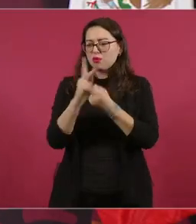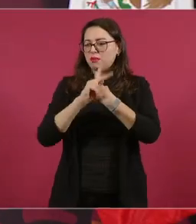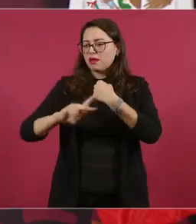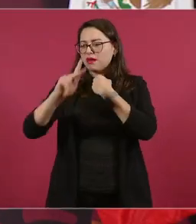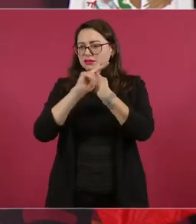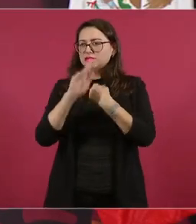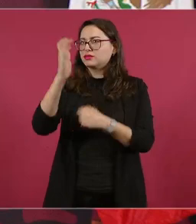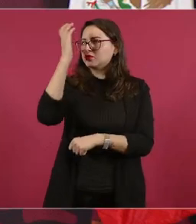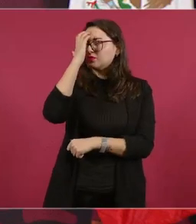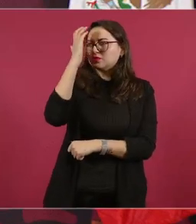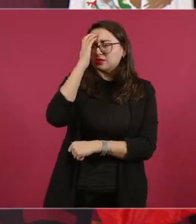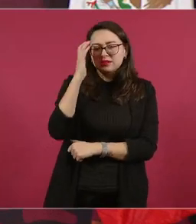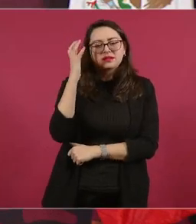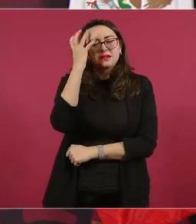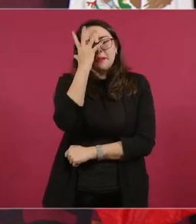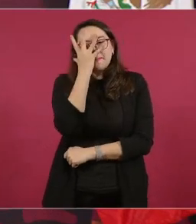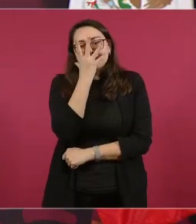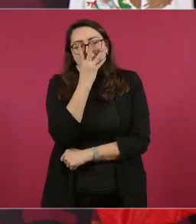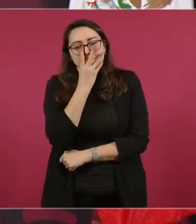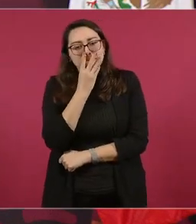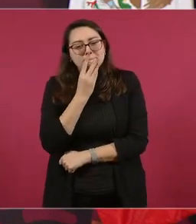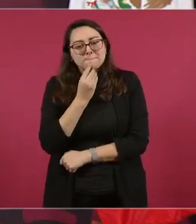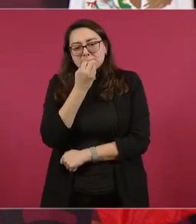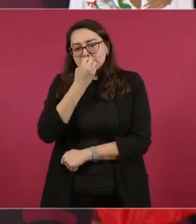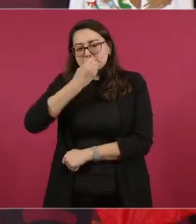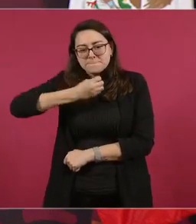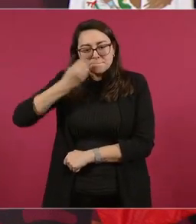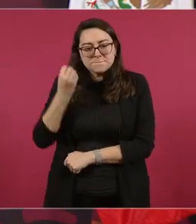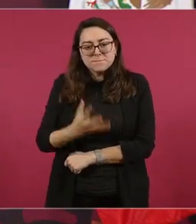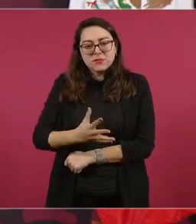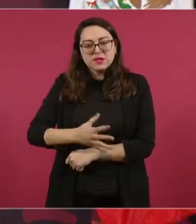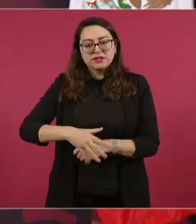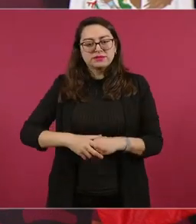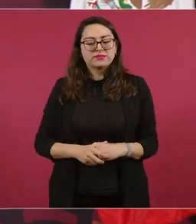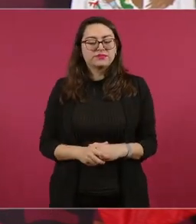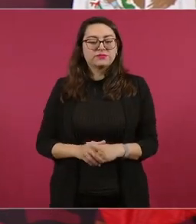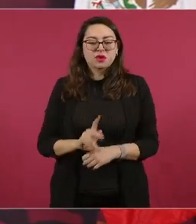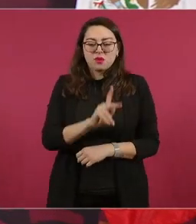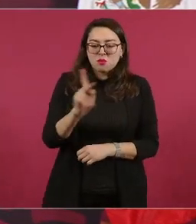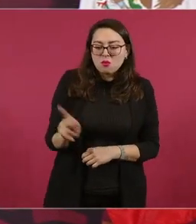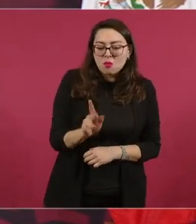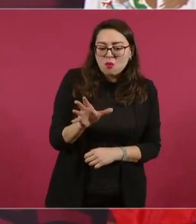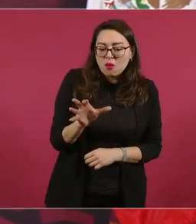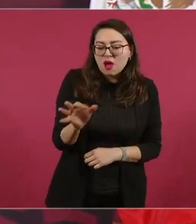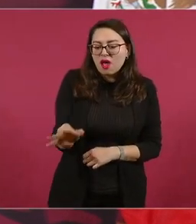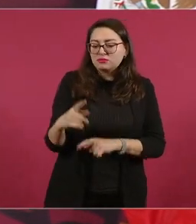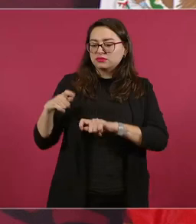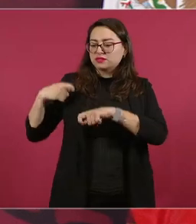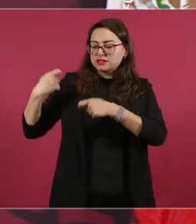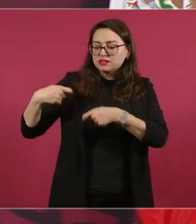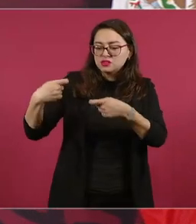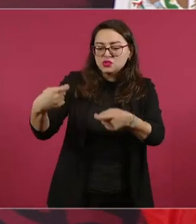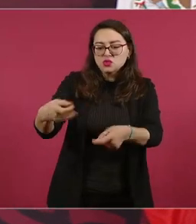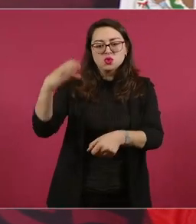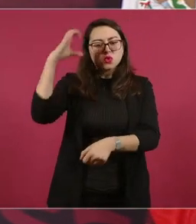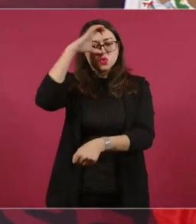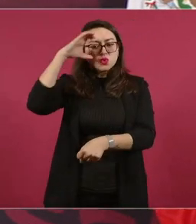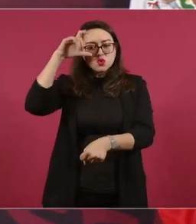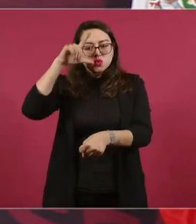Y además, sus pueblos, sus tradiciones, sus costumbres.